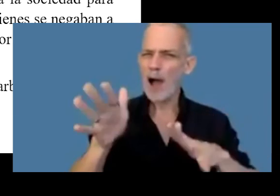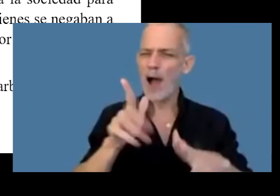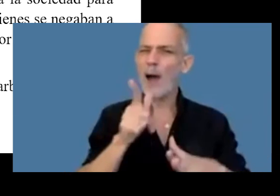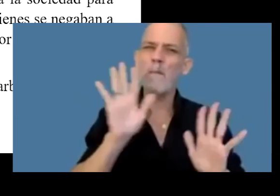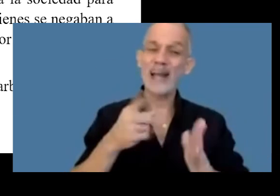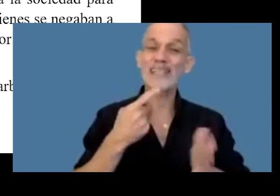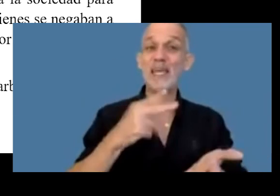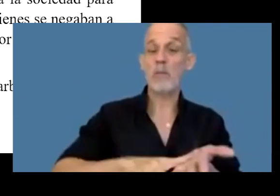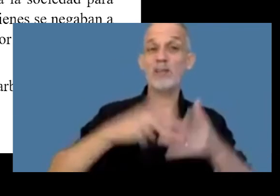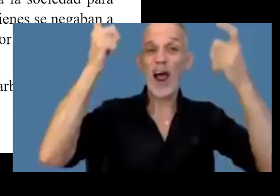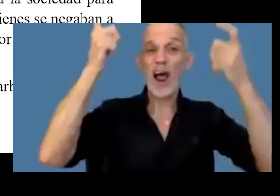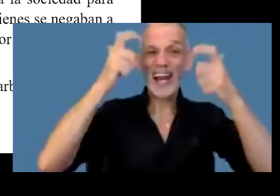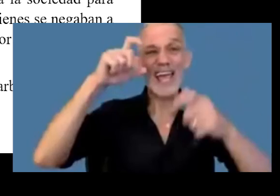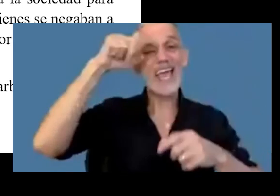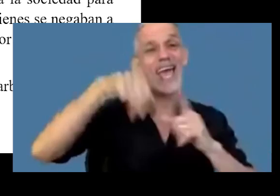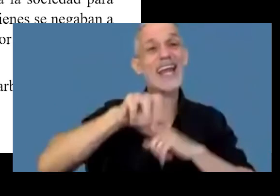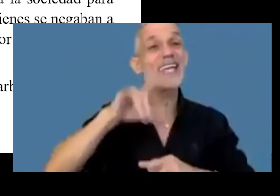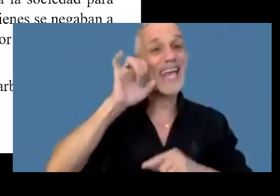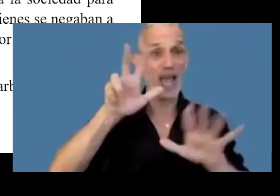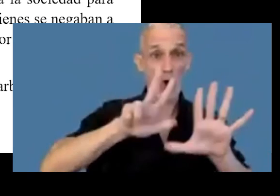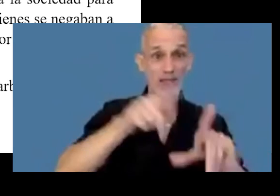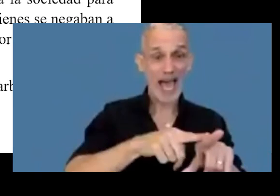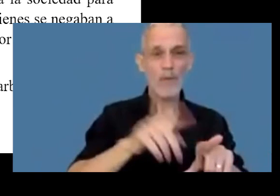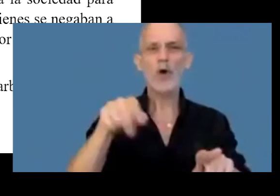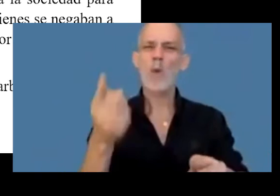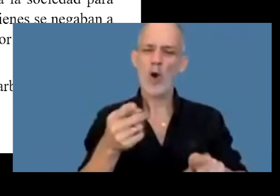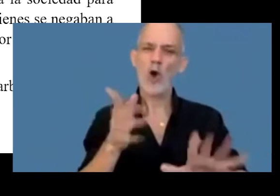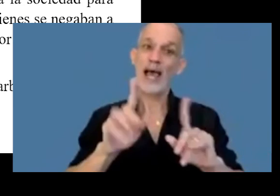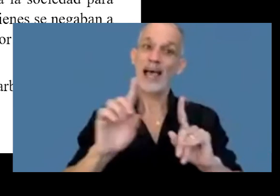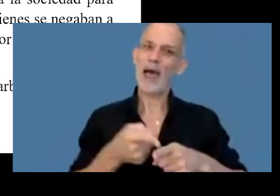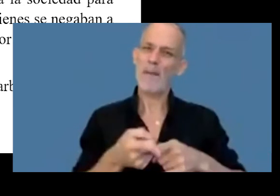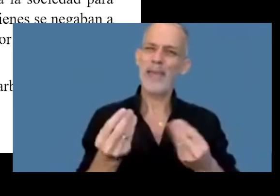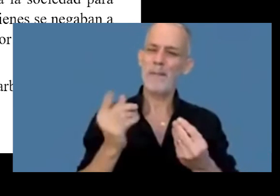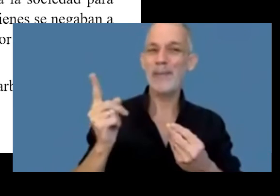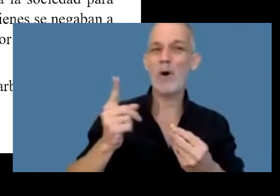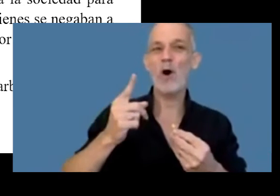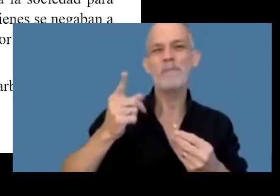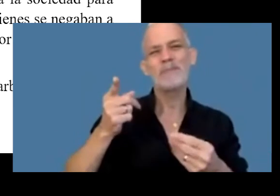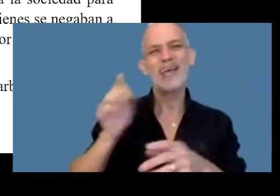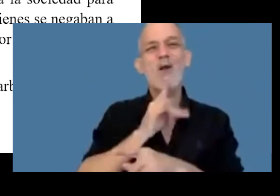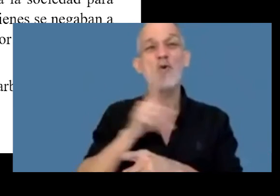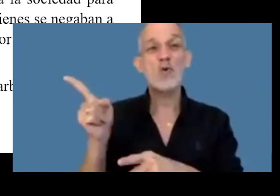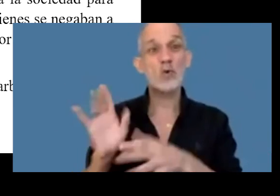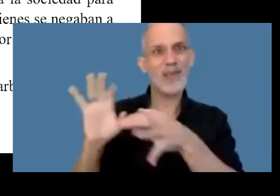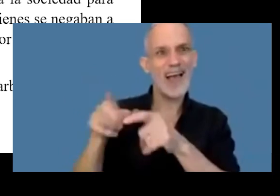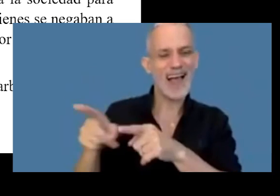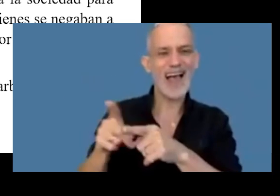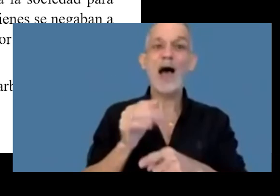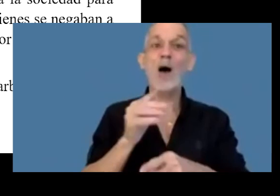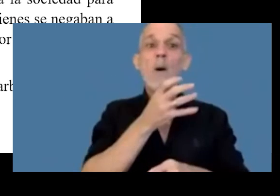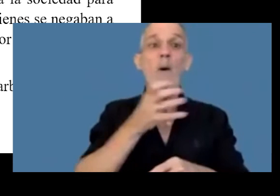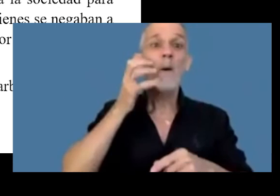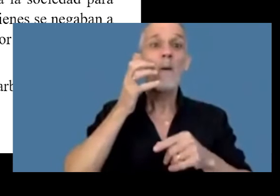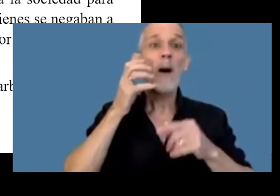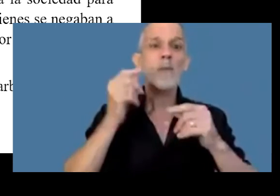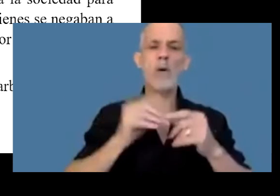rey Enrique VIII, ¿sí? Y por otra parte, con la entrada de San Petersburgo, se colocan barberos que afeitaba a todo